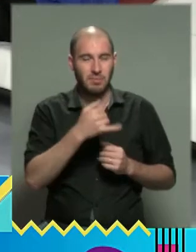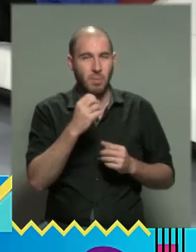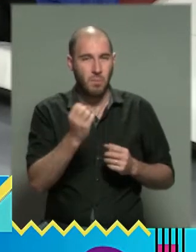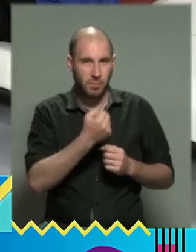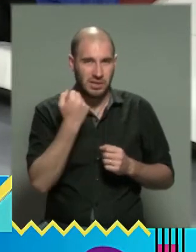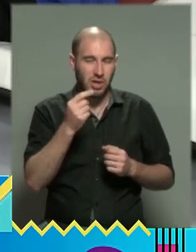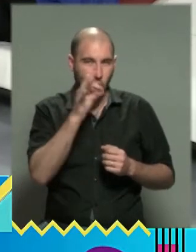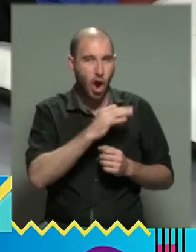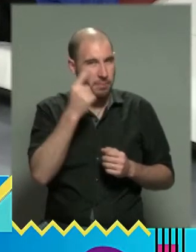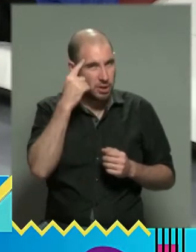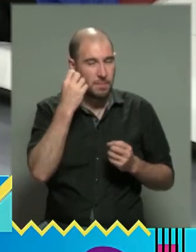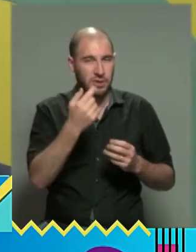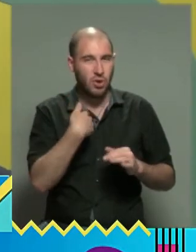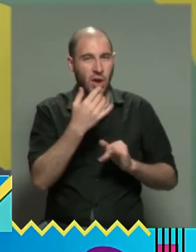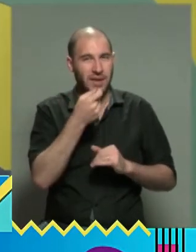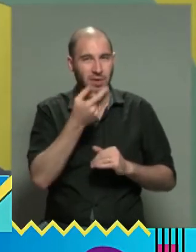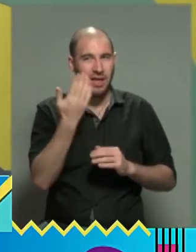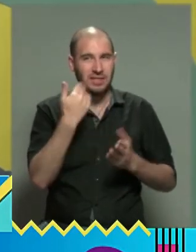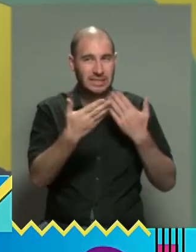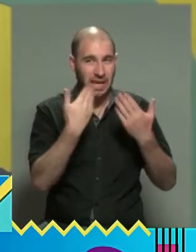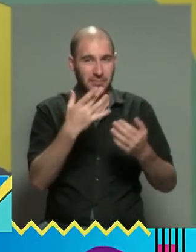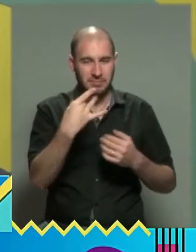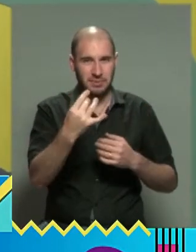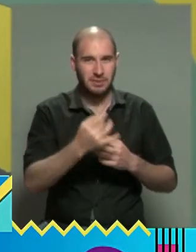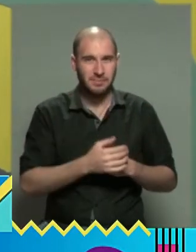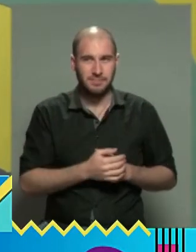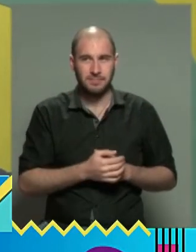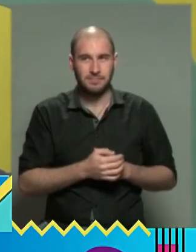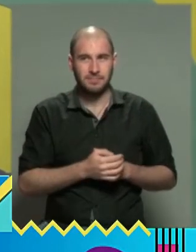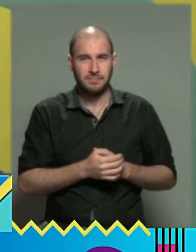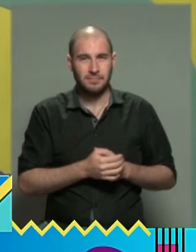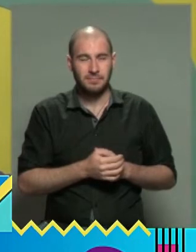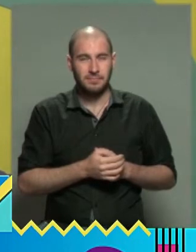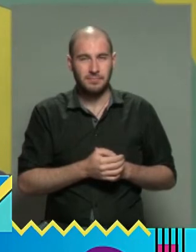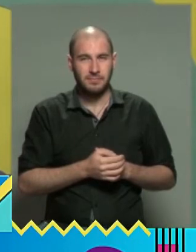mirada, porque yo daba un ejemplo el otro día, una charla que me invitaron, que